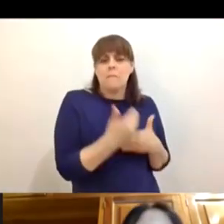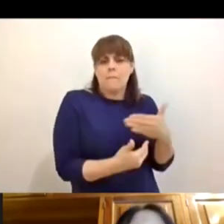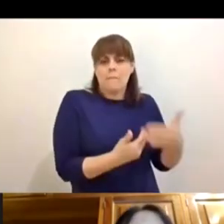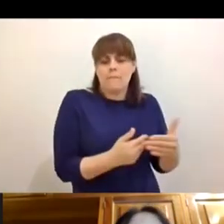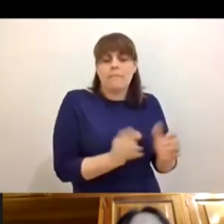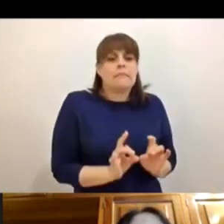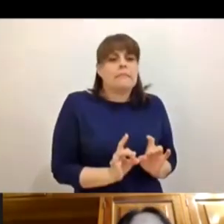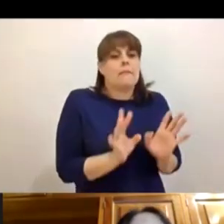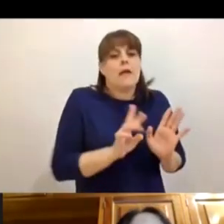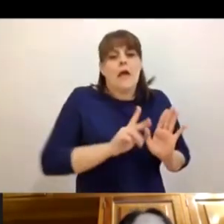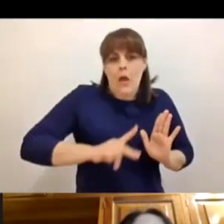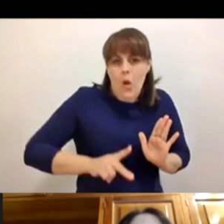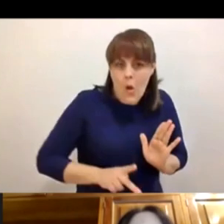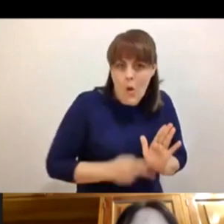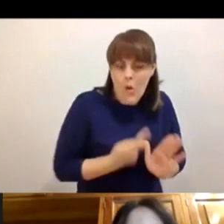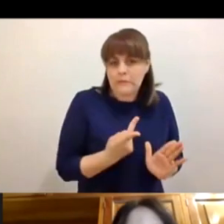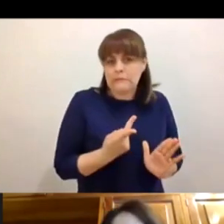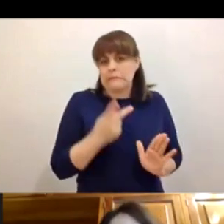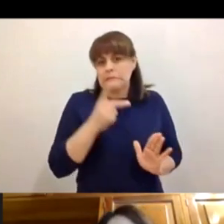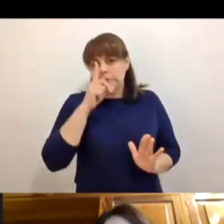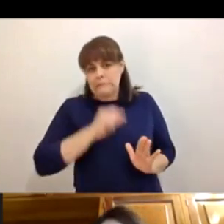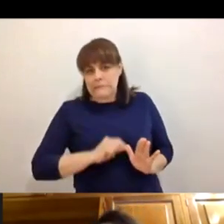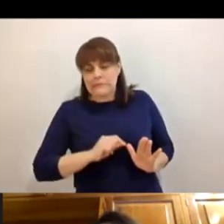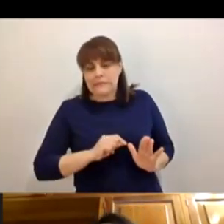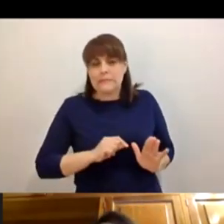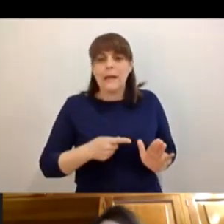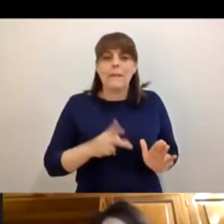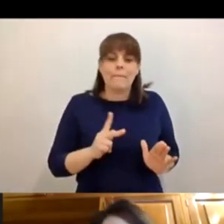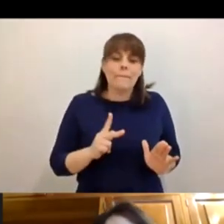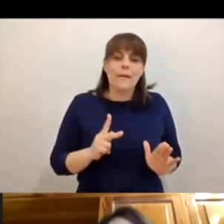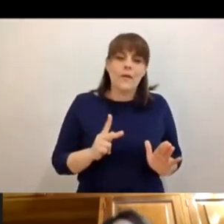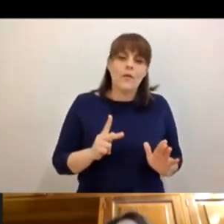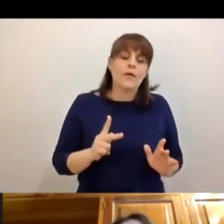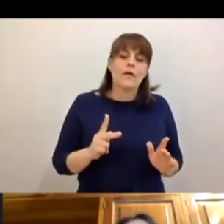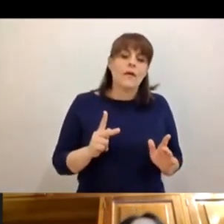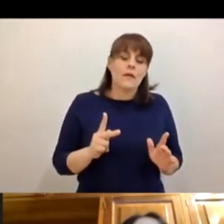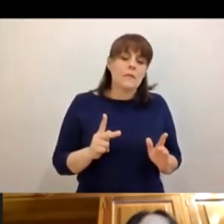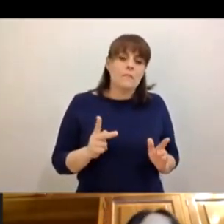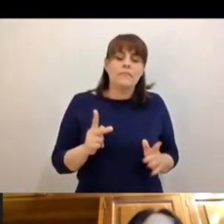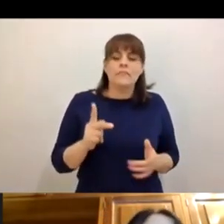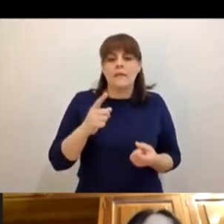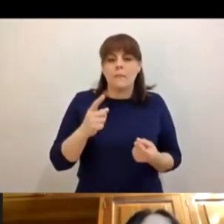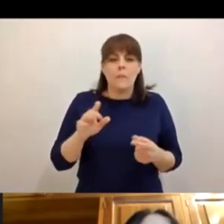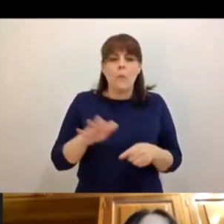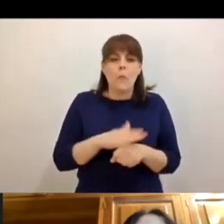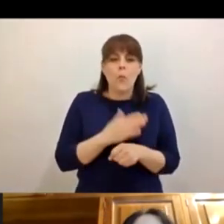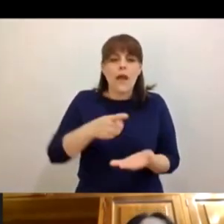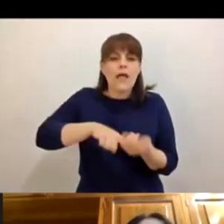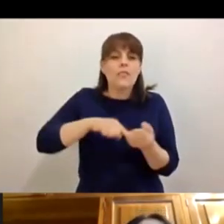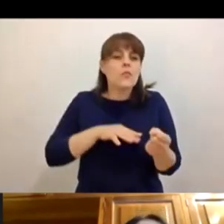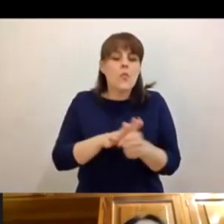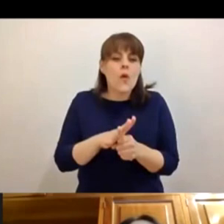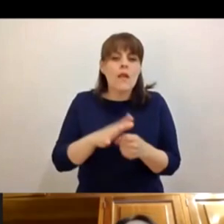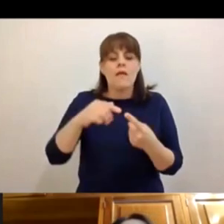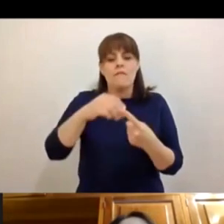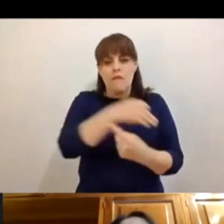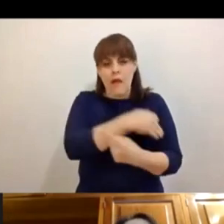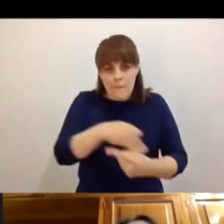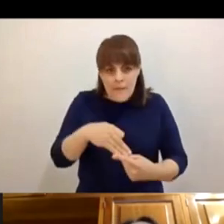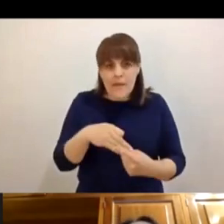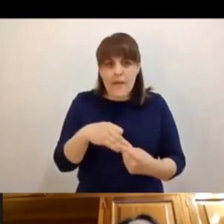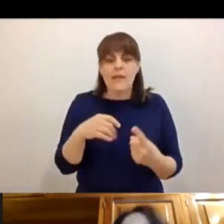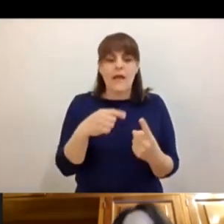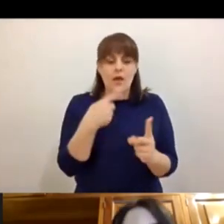poco también, digo, se cruzan un montón de factores, ¿no? Familiares, ¿no? Pensando un poquito en la historia del